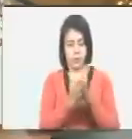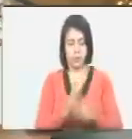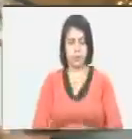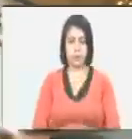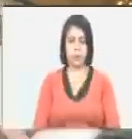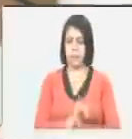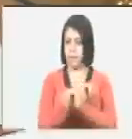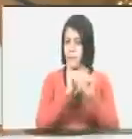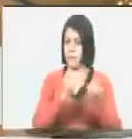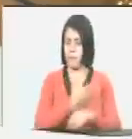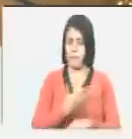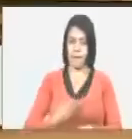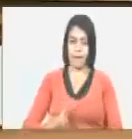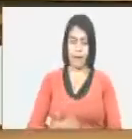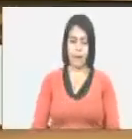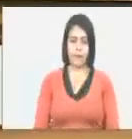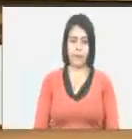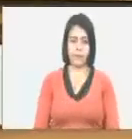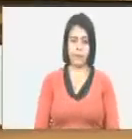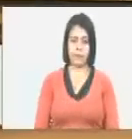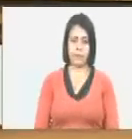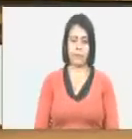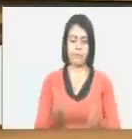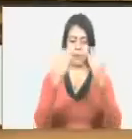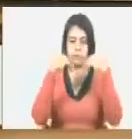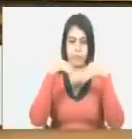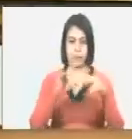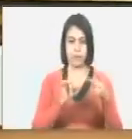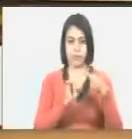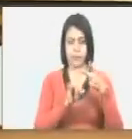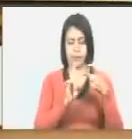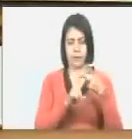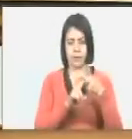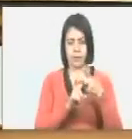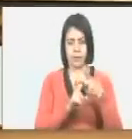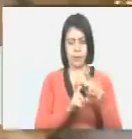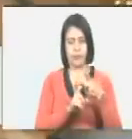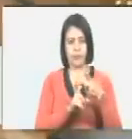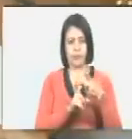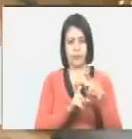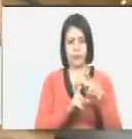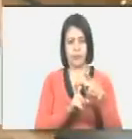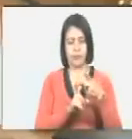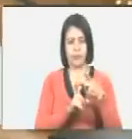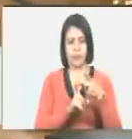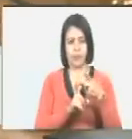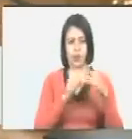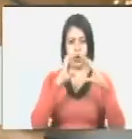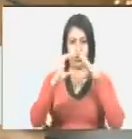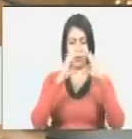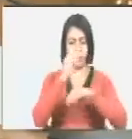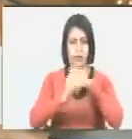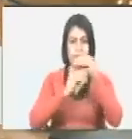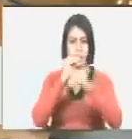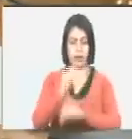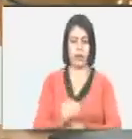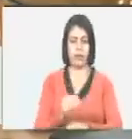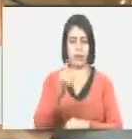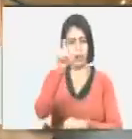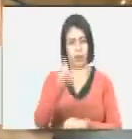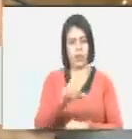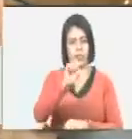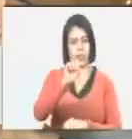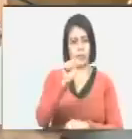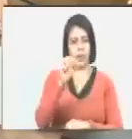anexa. Es todo, ciudadano presidente. En cuenta siguiente. Cuenta número 2, comunicación suscrita por el ciudadano